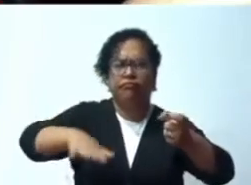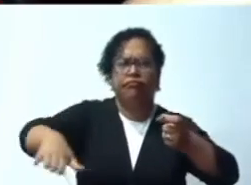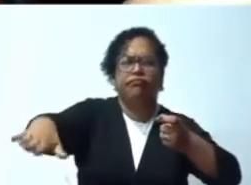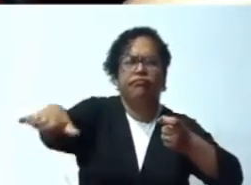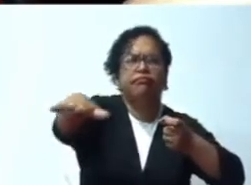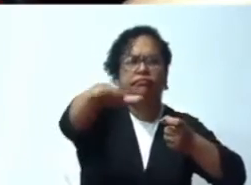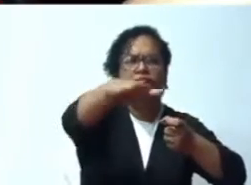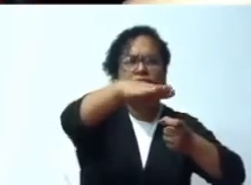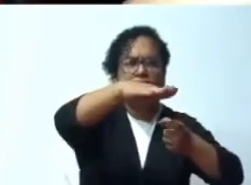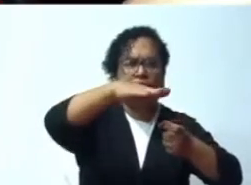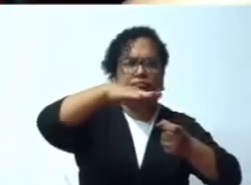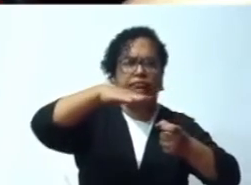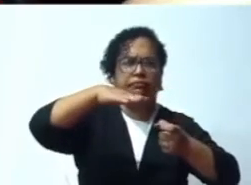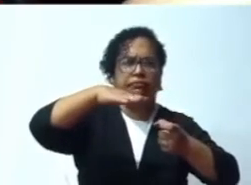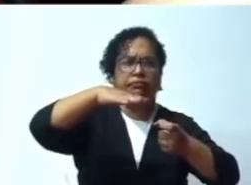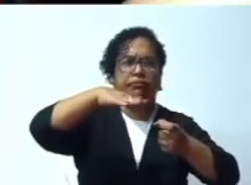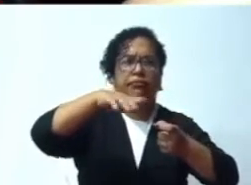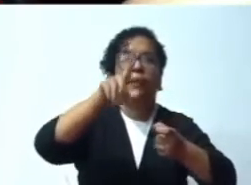específicamente